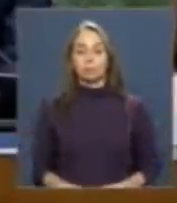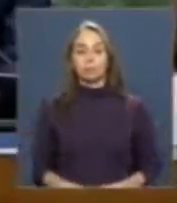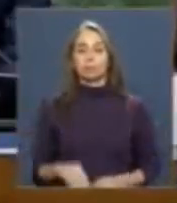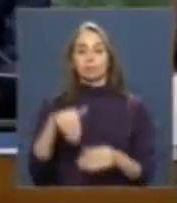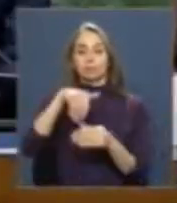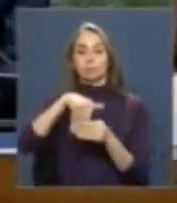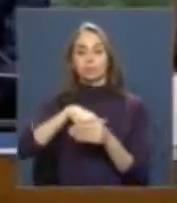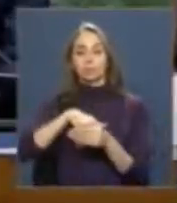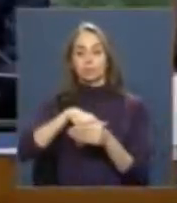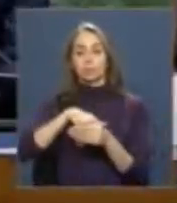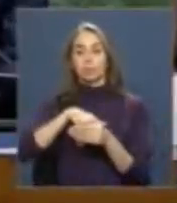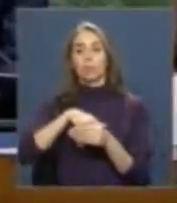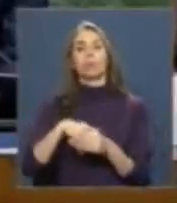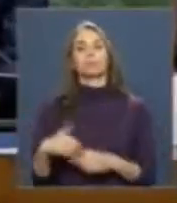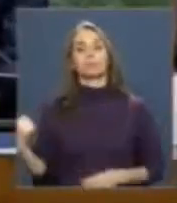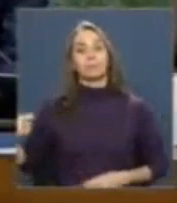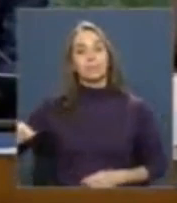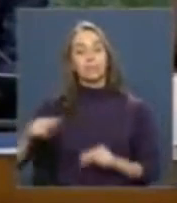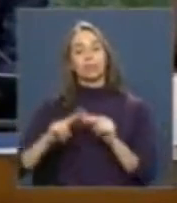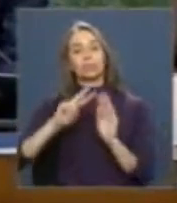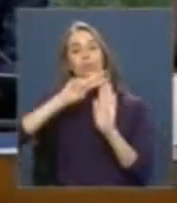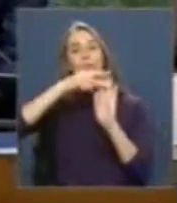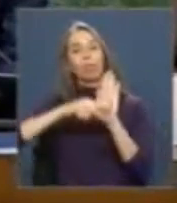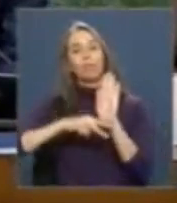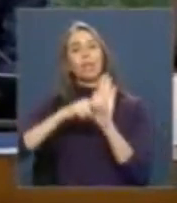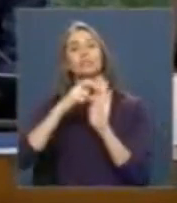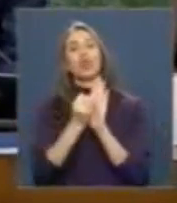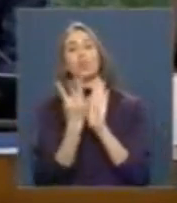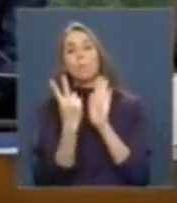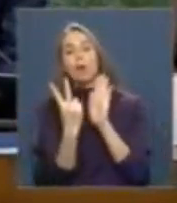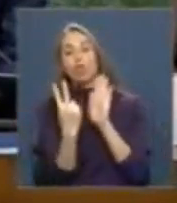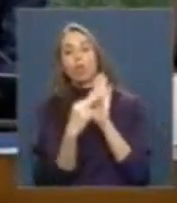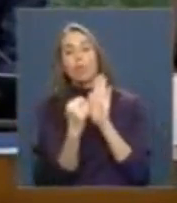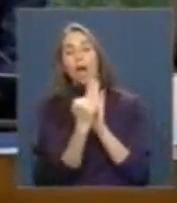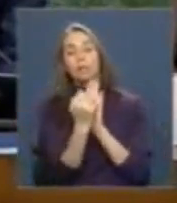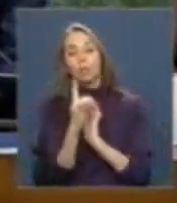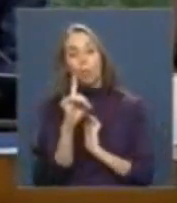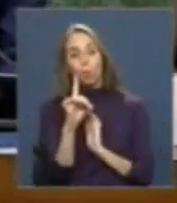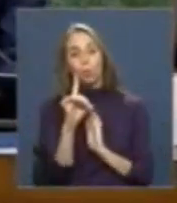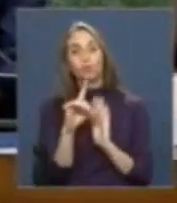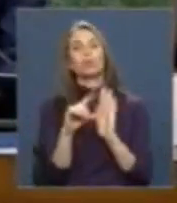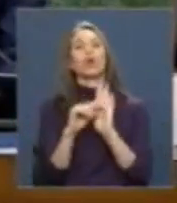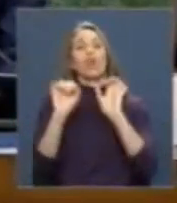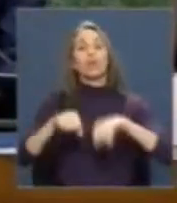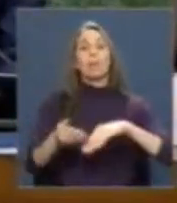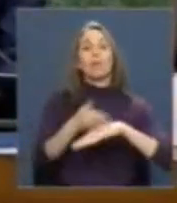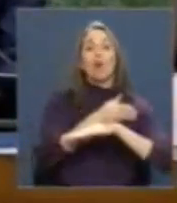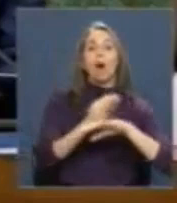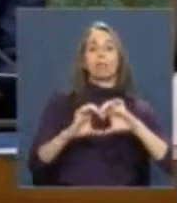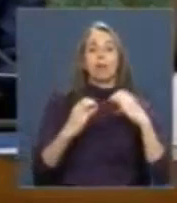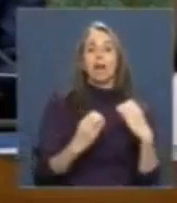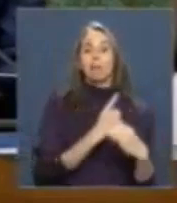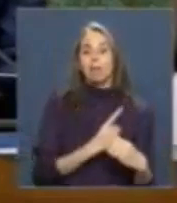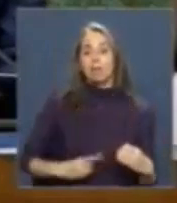las enmiendas introducidas por el senado respecto al numeral 2 del artículo único el texto aprobado por la cámara de diputados